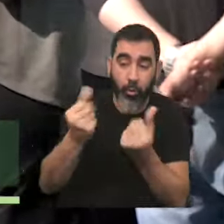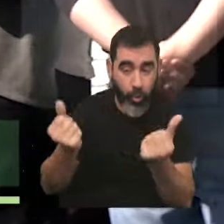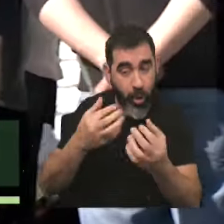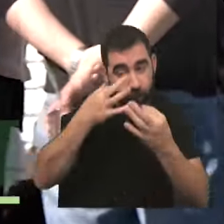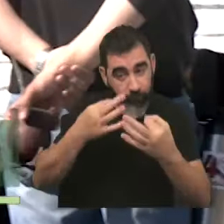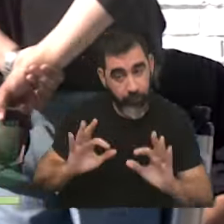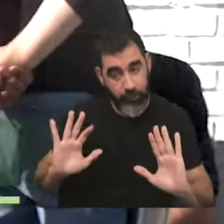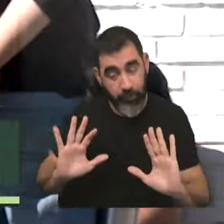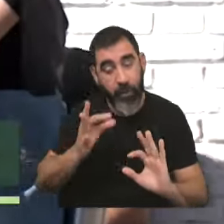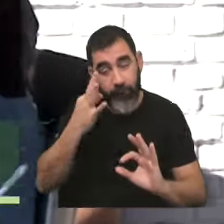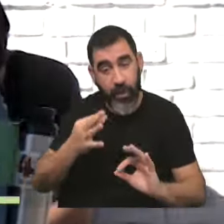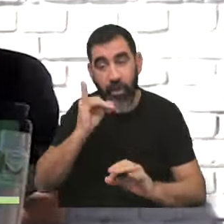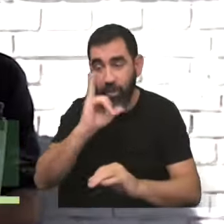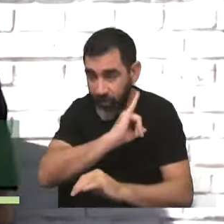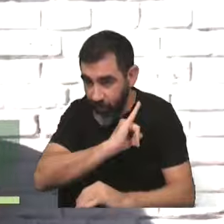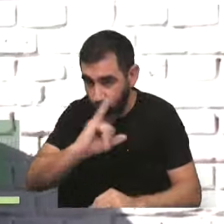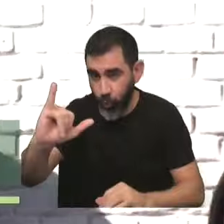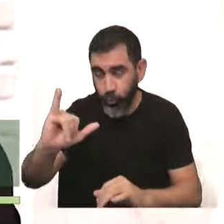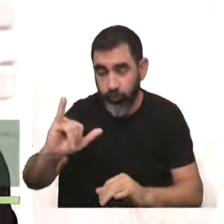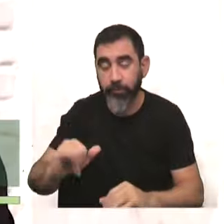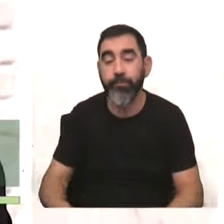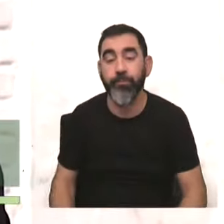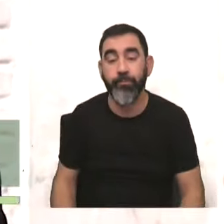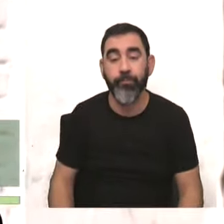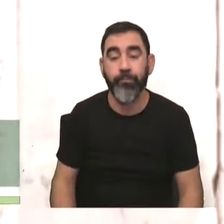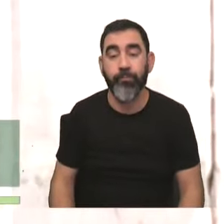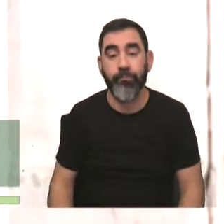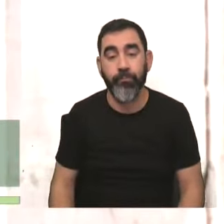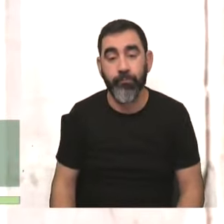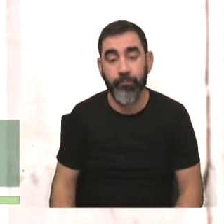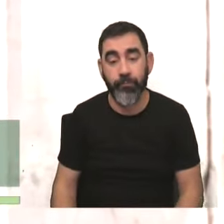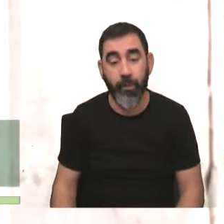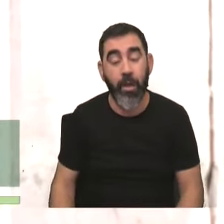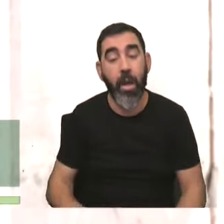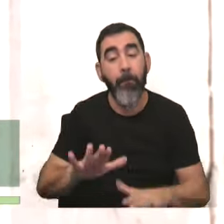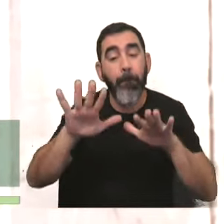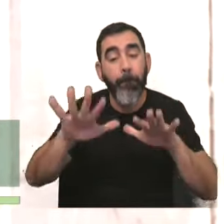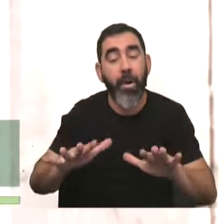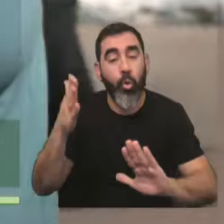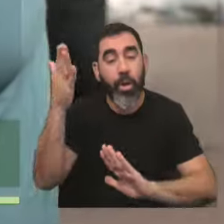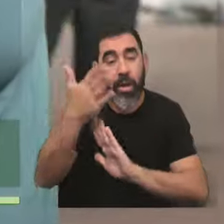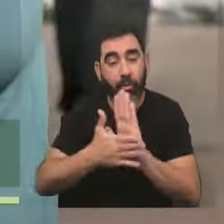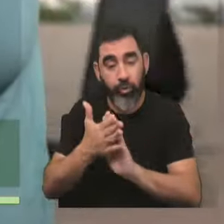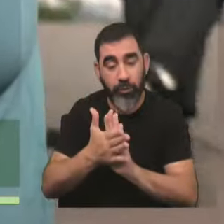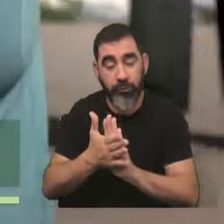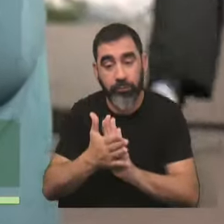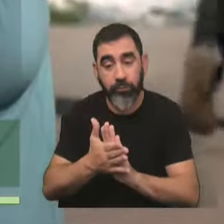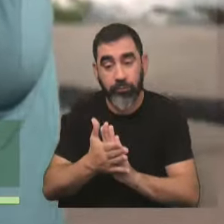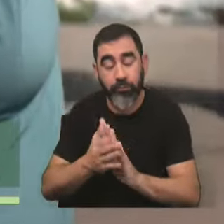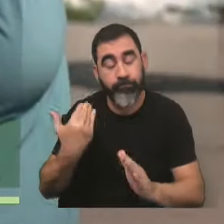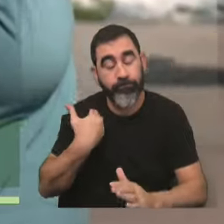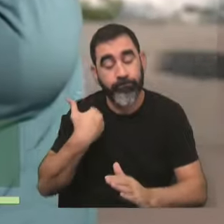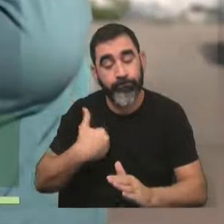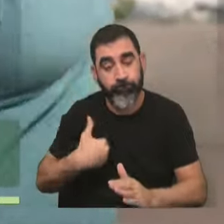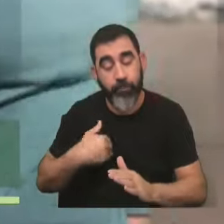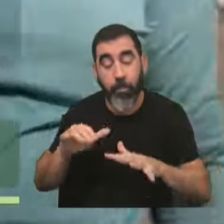haya que haya denuncias y todo lo que corresponde sí eh se activa un paro a nivel nacional la verdad que nosotros lamentamos